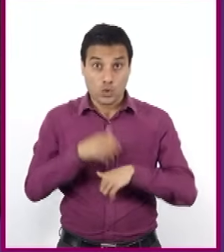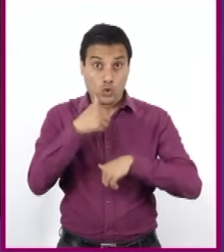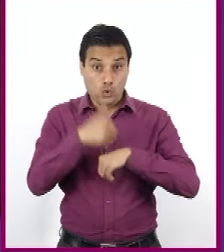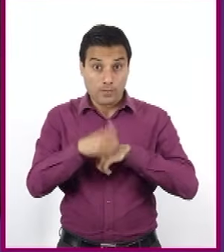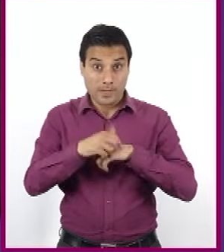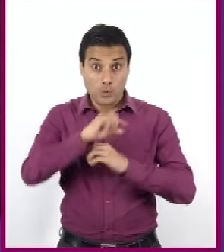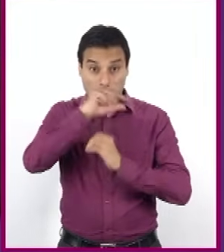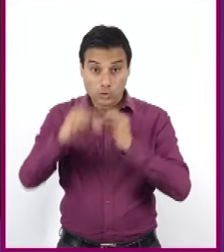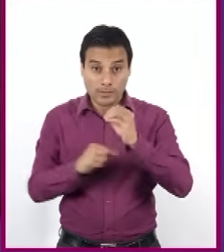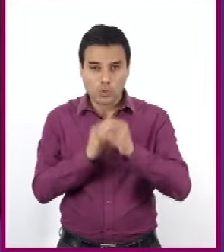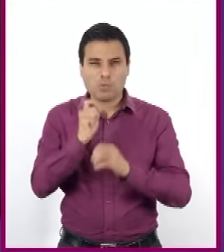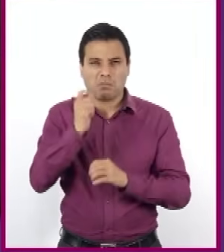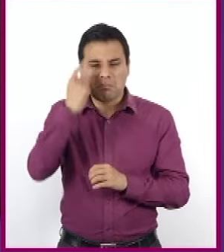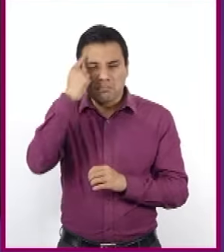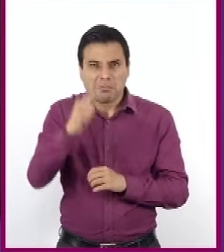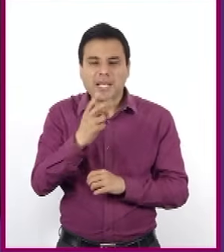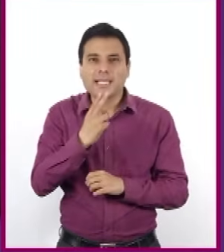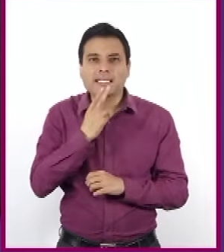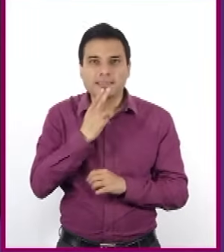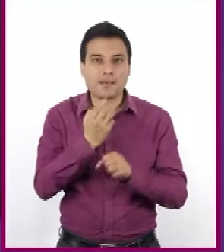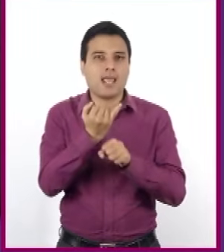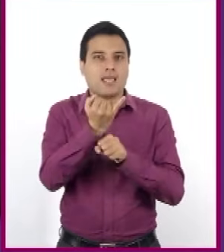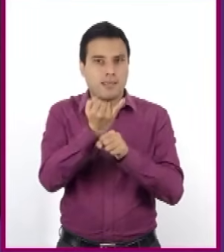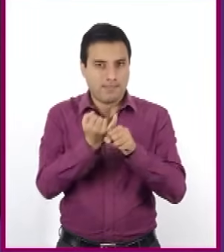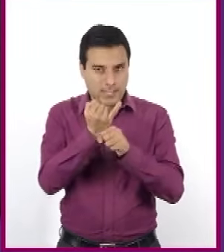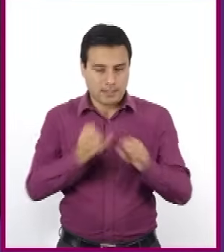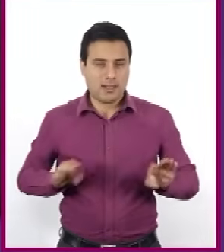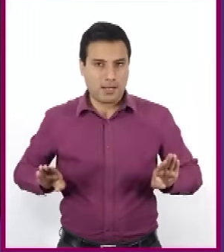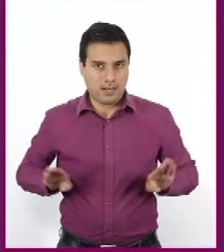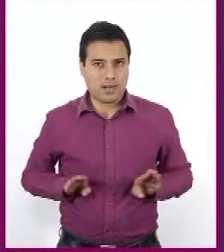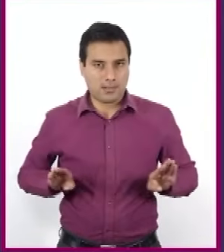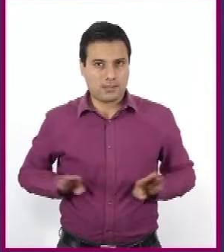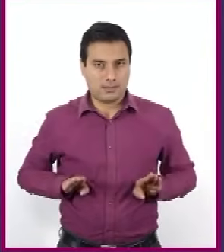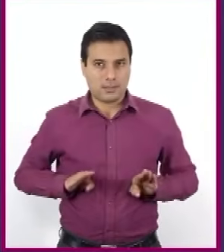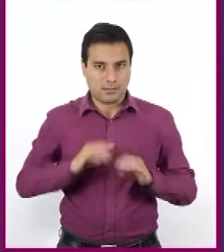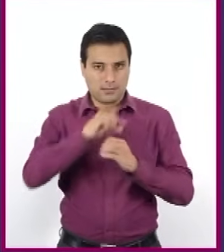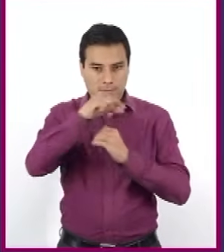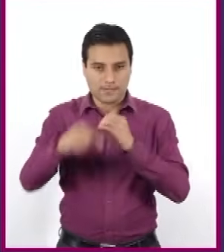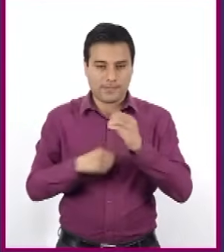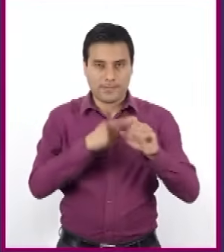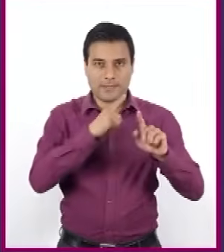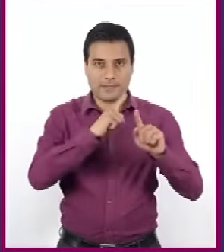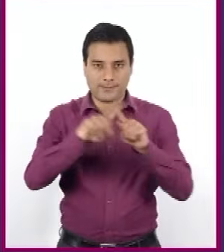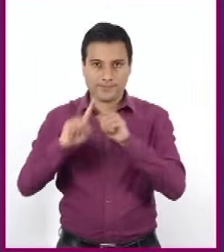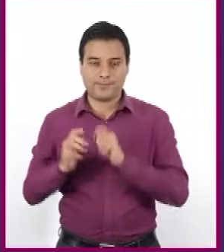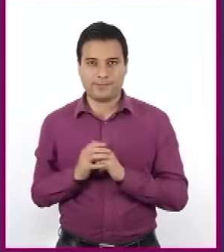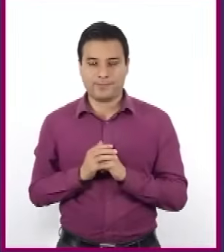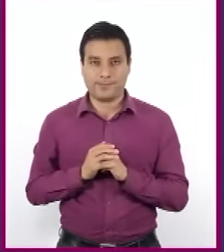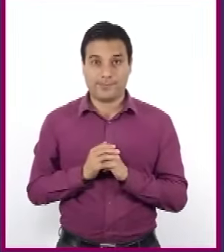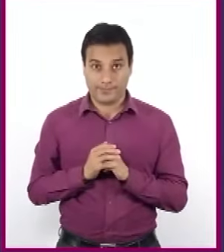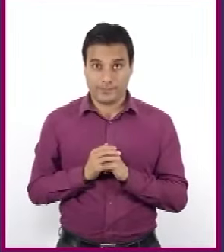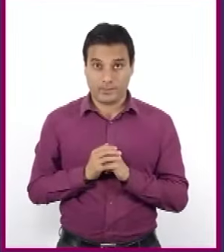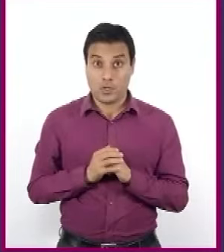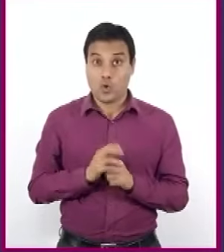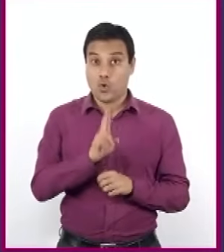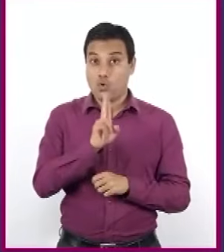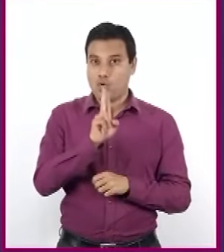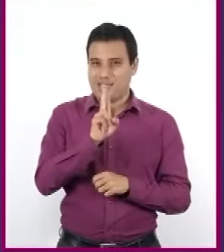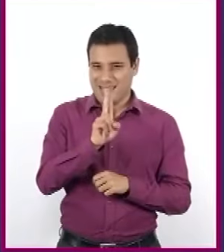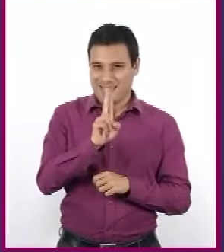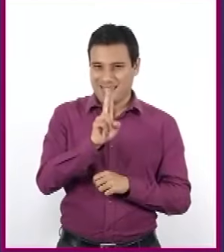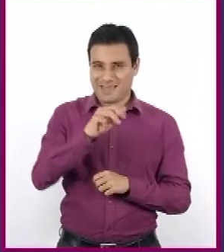en el estudio de las propiedades de los elementos químicos. La unidad de masa atómica, U,